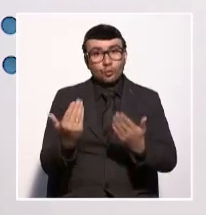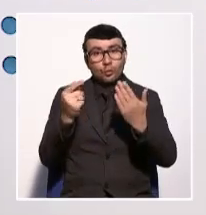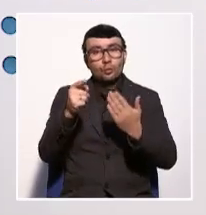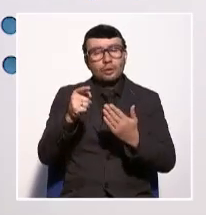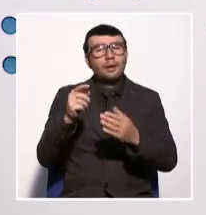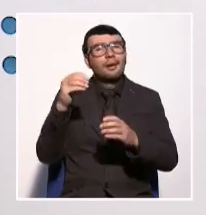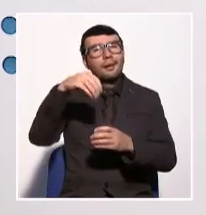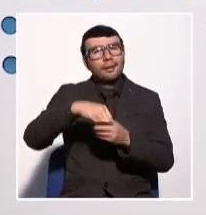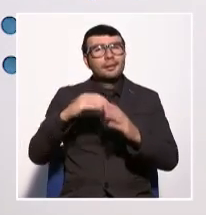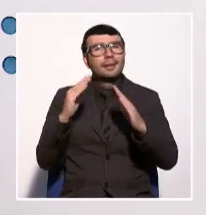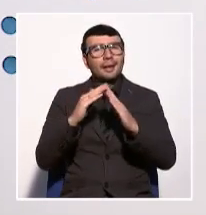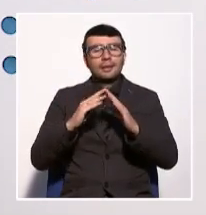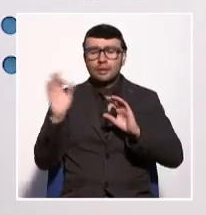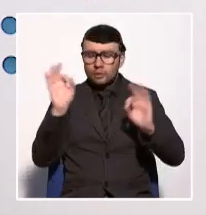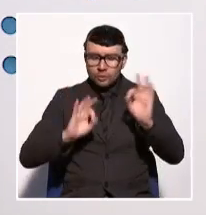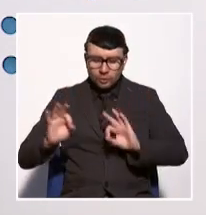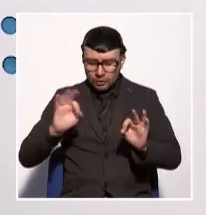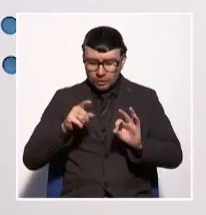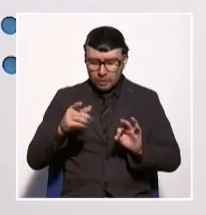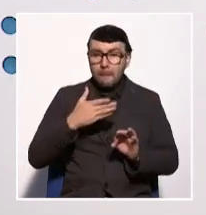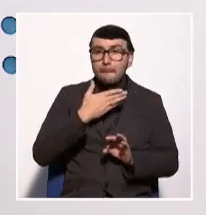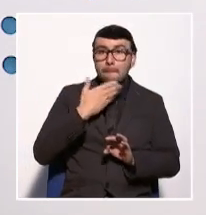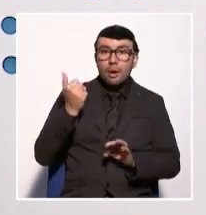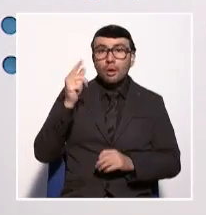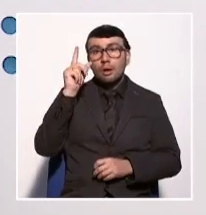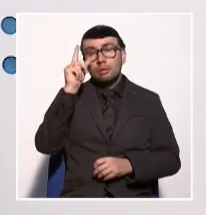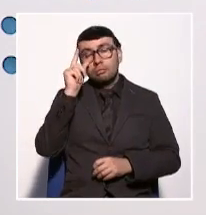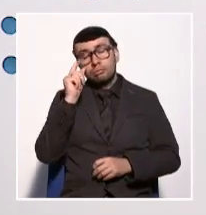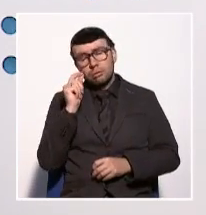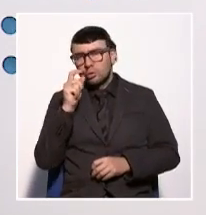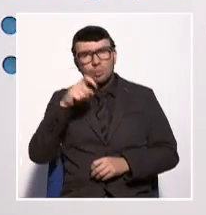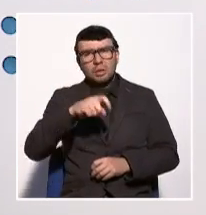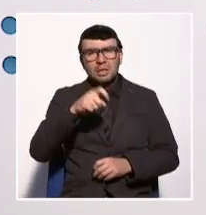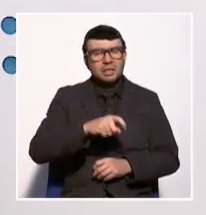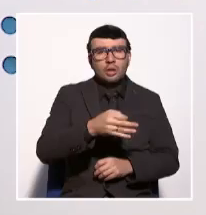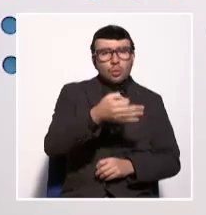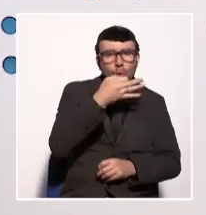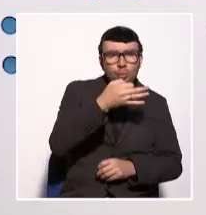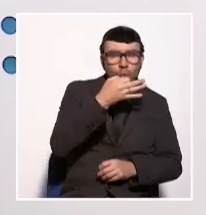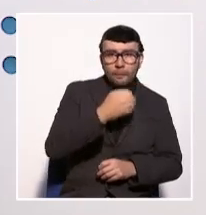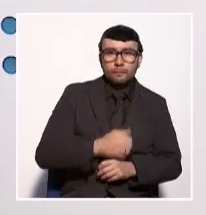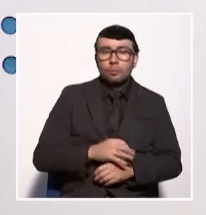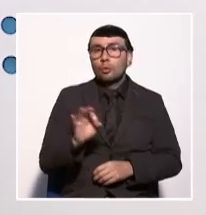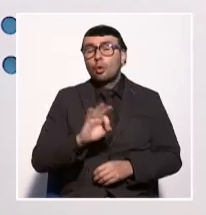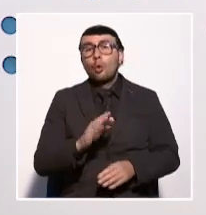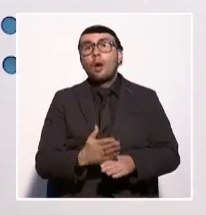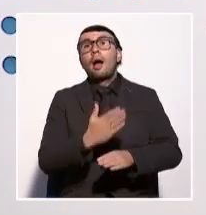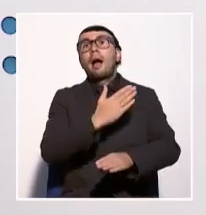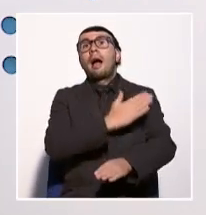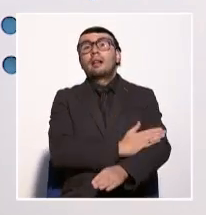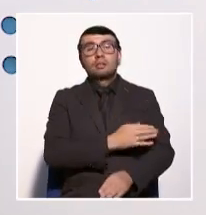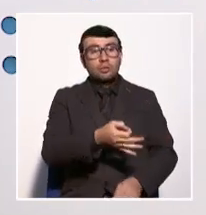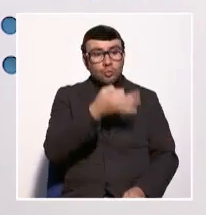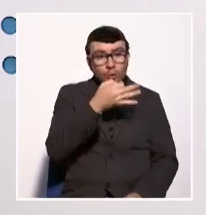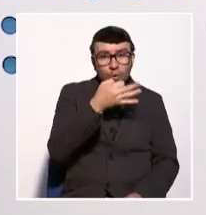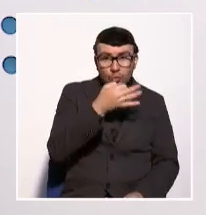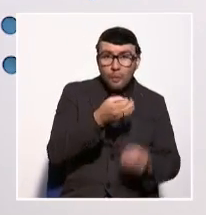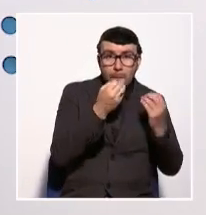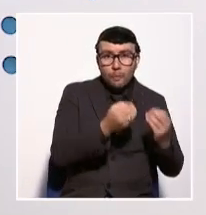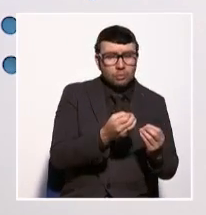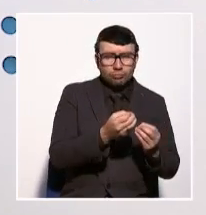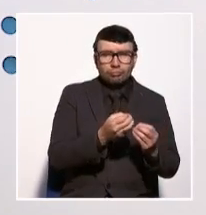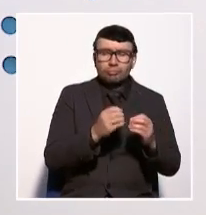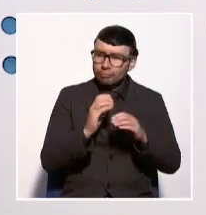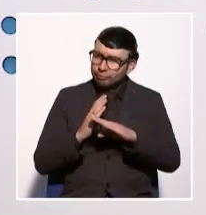pueden hacer en sus casas para mejorar el sueño sin necesidad de tomar tanto medicamento o antes de tener que tomar tantos medicamentos y es una